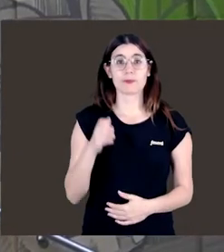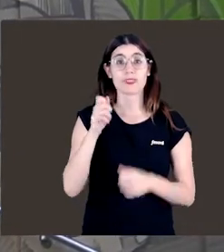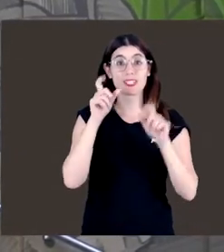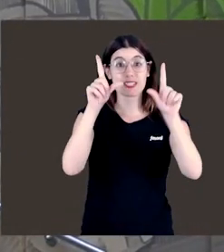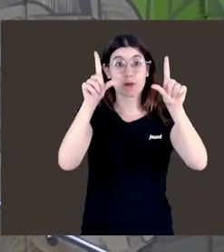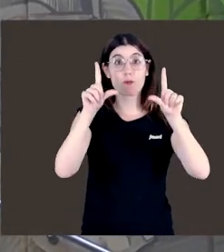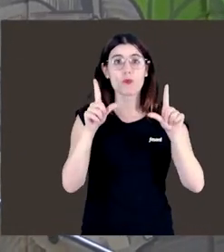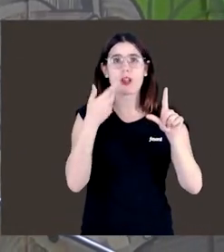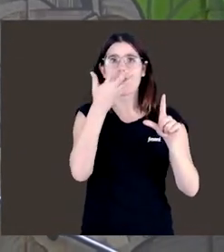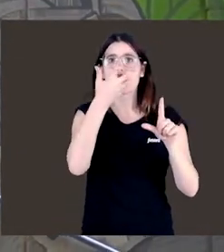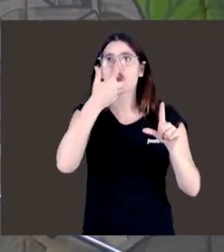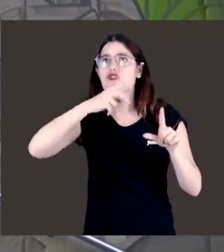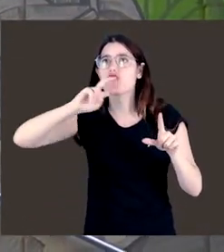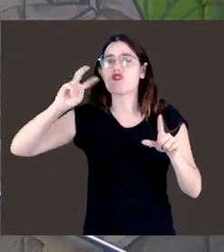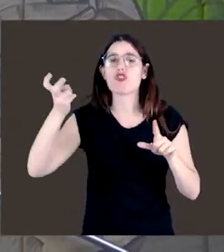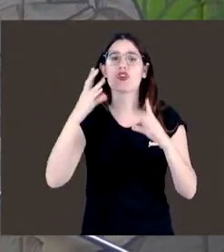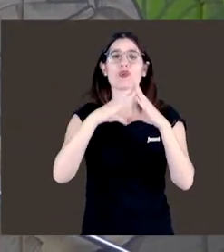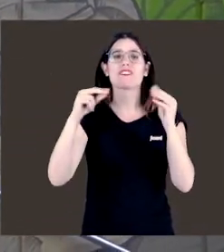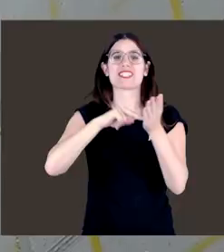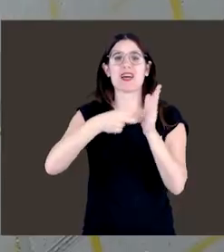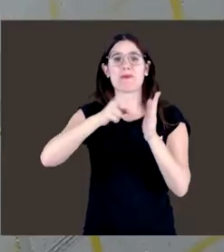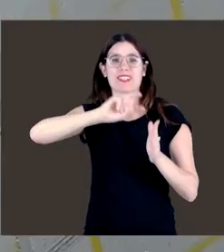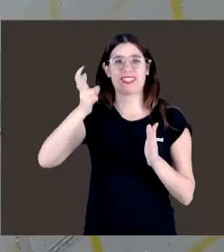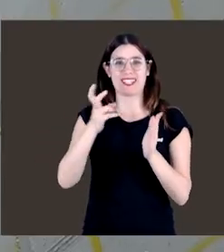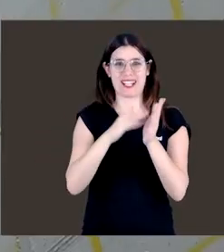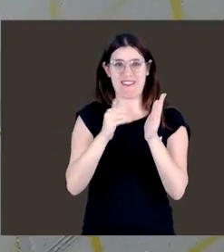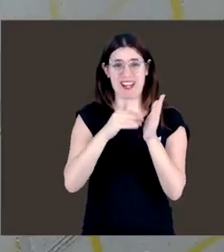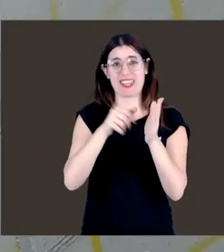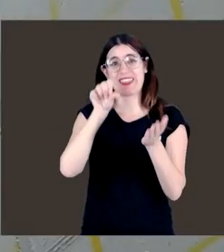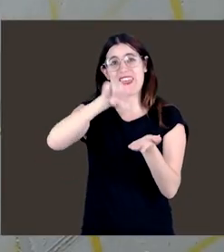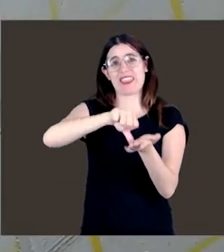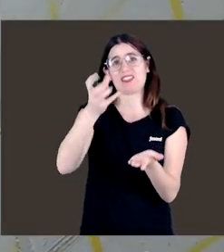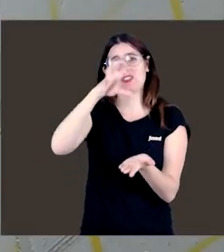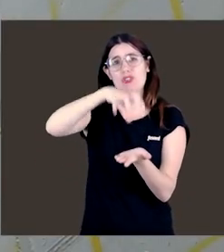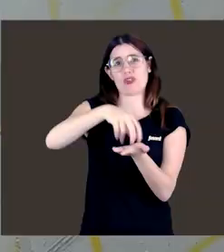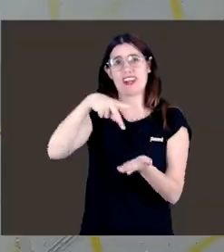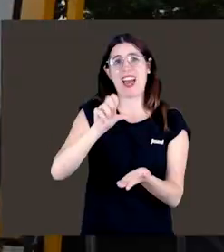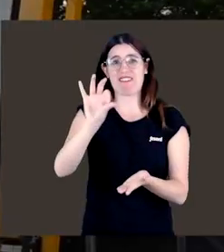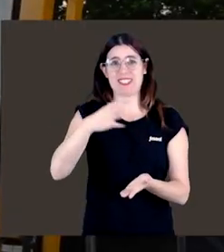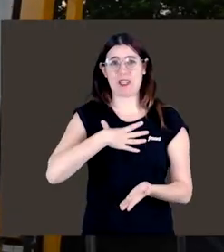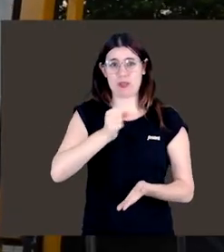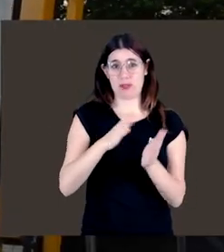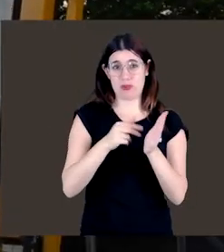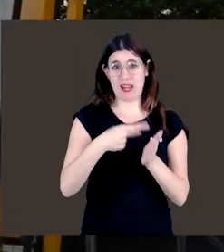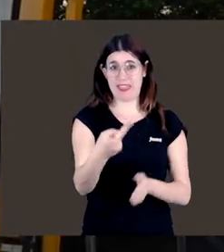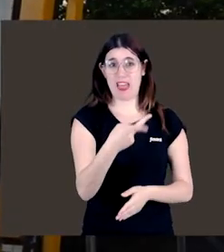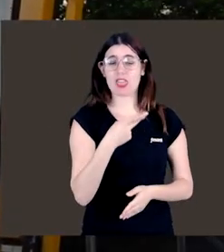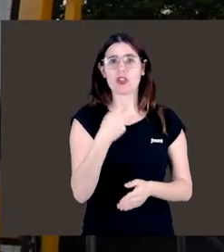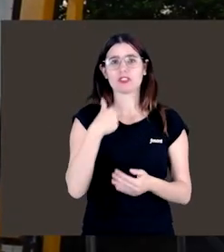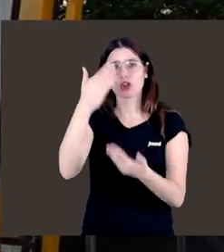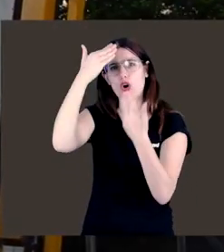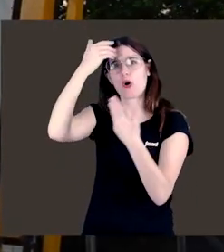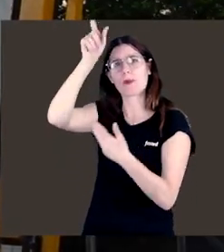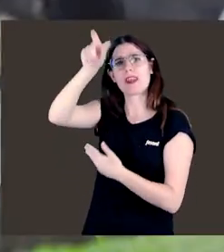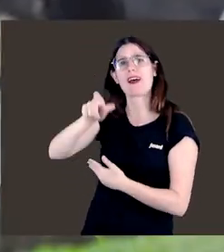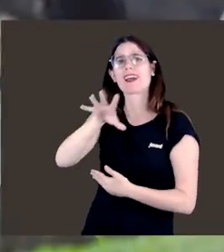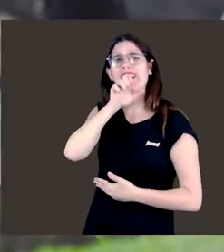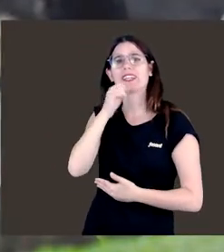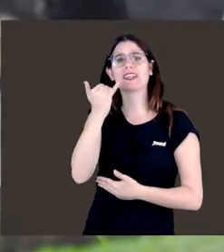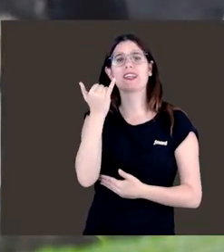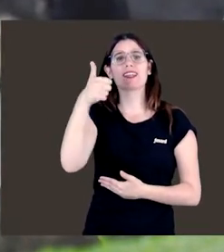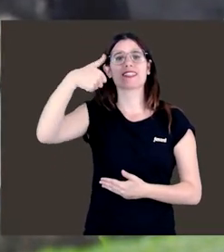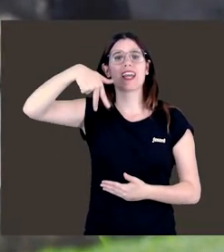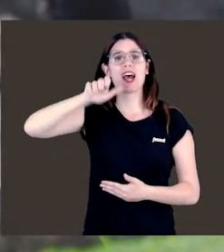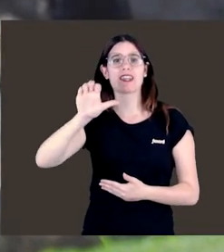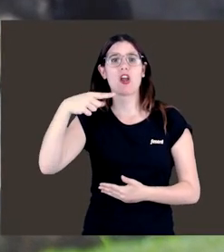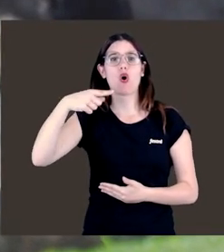Con este mural lleno de vida y color, la Universidad Politécnica de Valencia y el Centro de Innovación Las Naves del Ayuntamiento de Valencia rinden homenaje a Jane